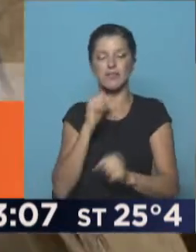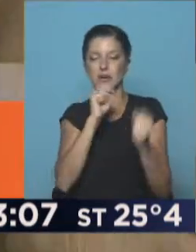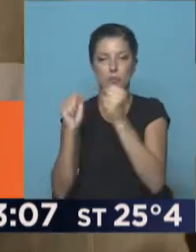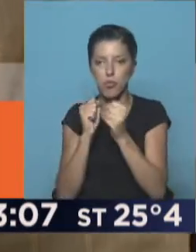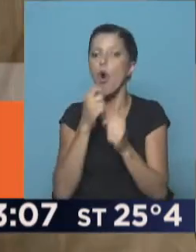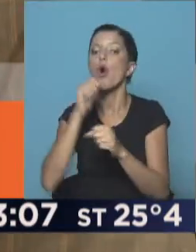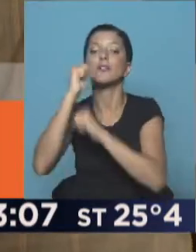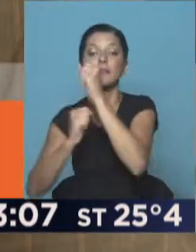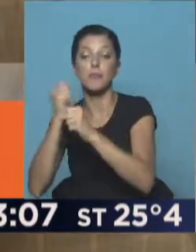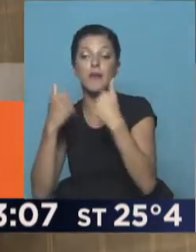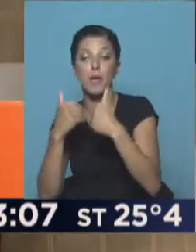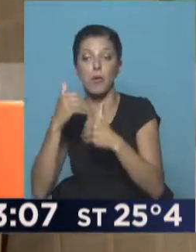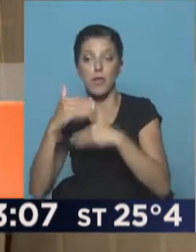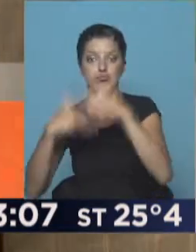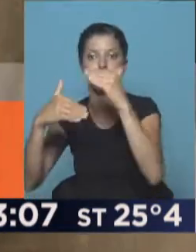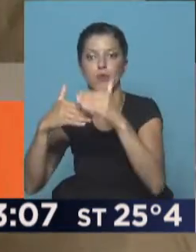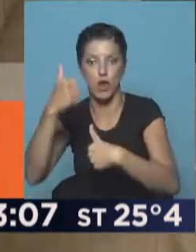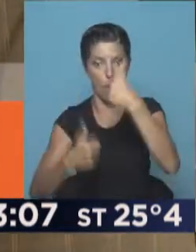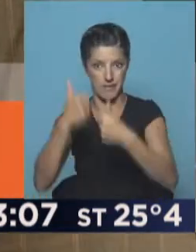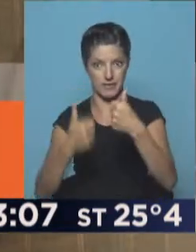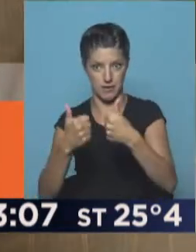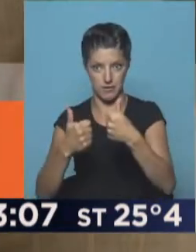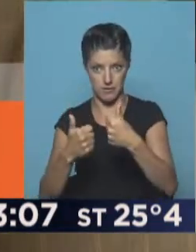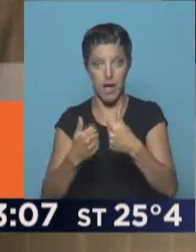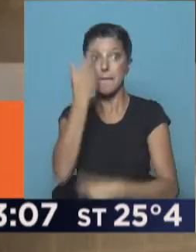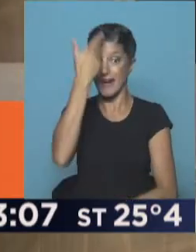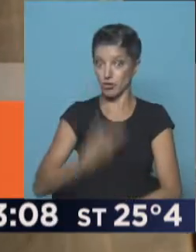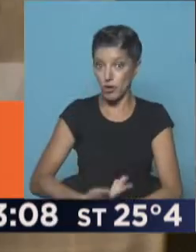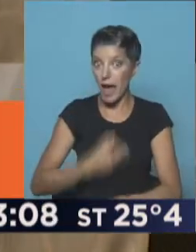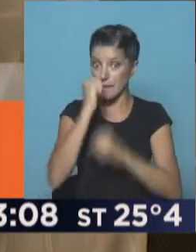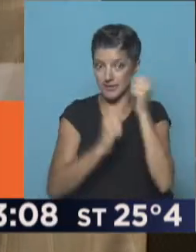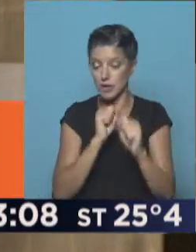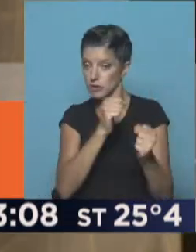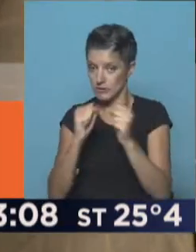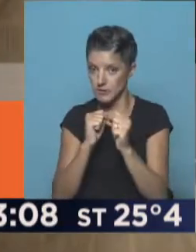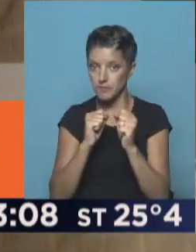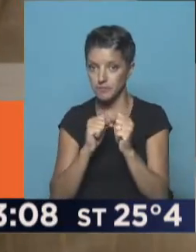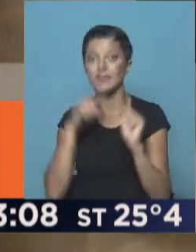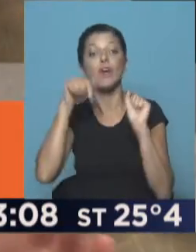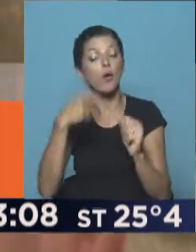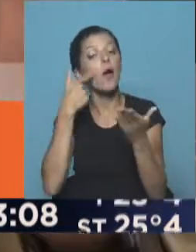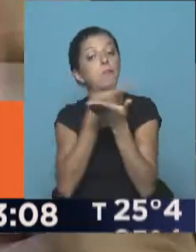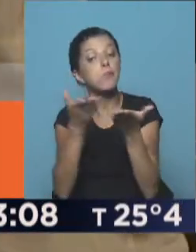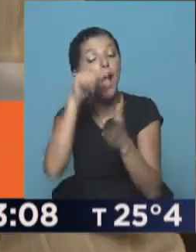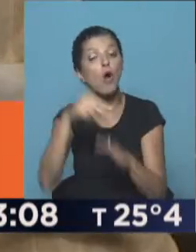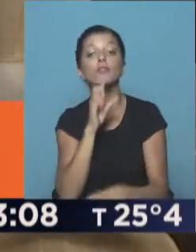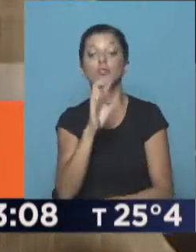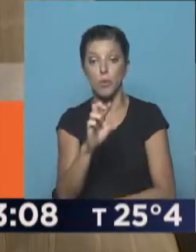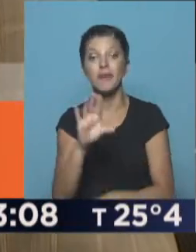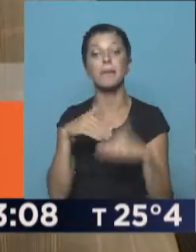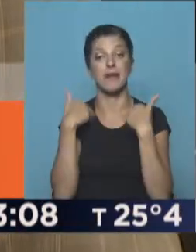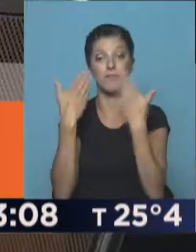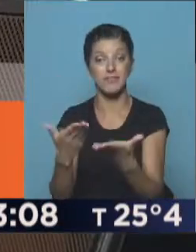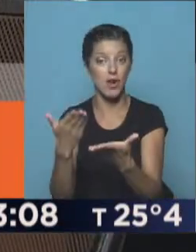durmientes que le pueden salir a competir y disputarle su renta. Al empresario le angustia mucho. Las señales que hasta ahora está mandando Trump es que va a beneficiar mucho a los